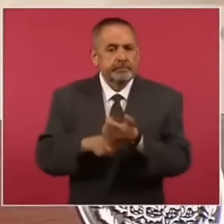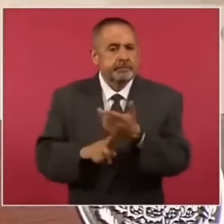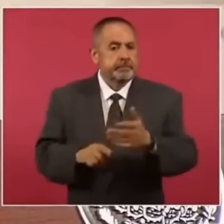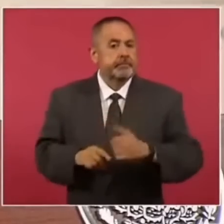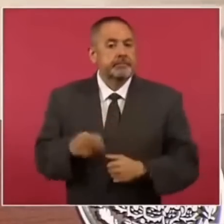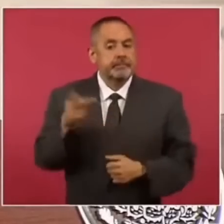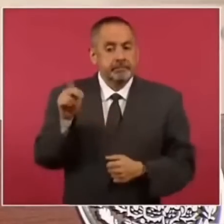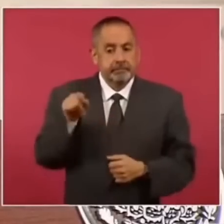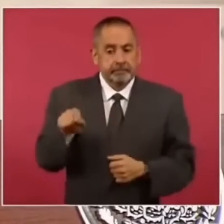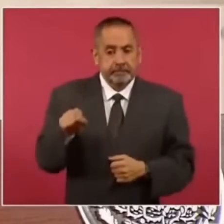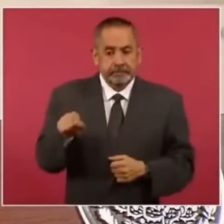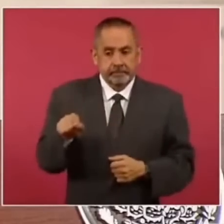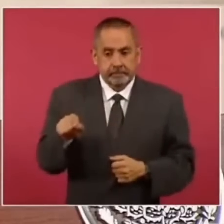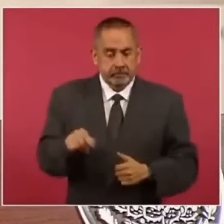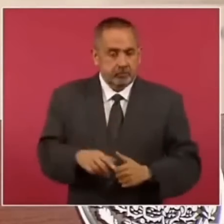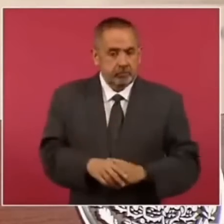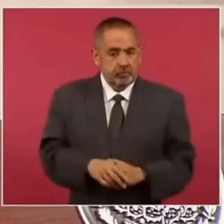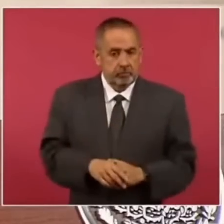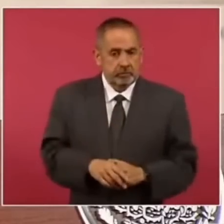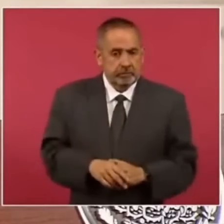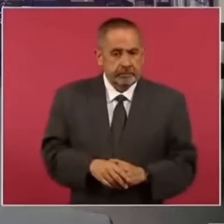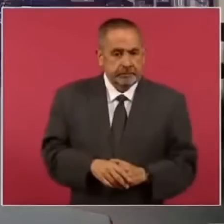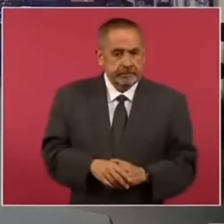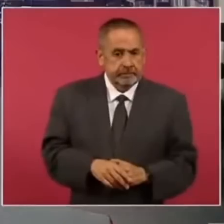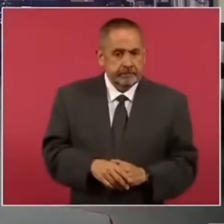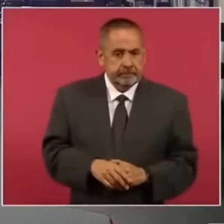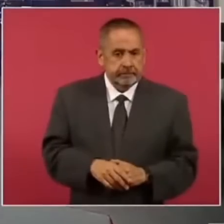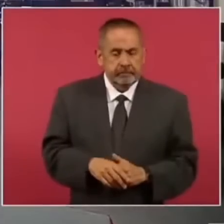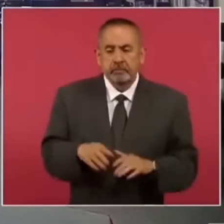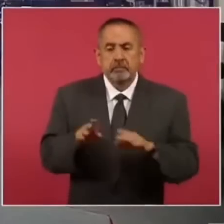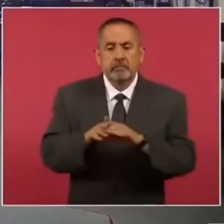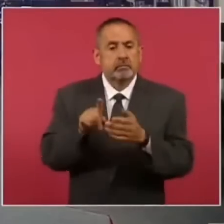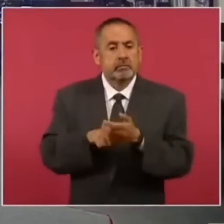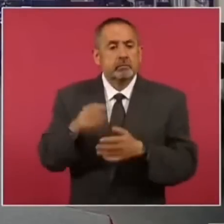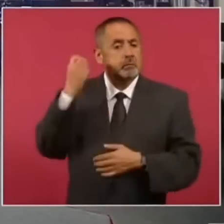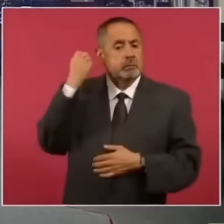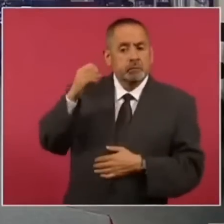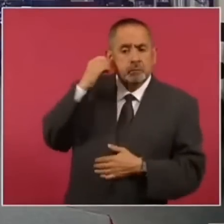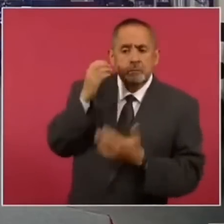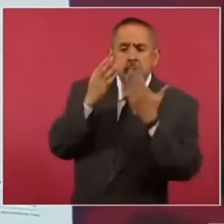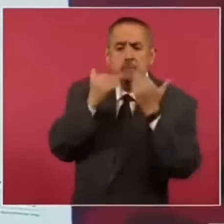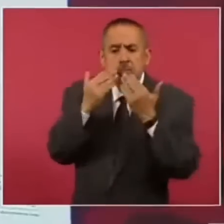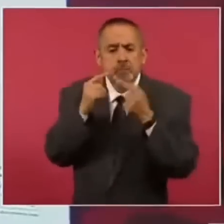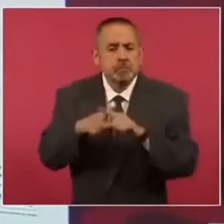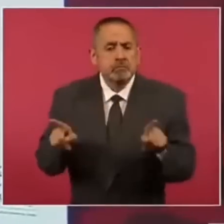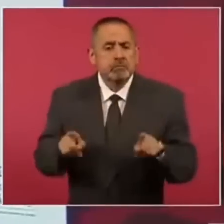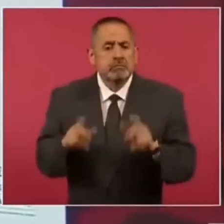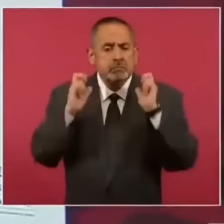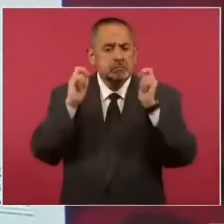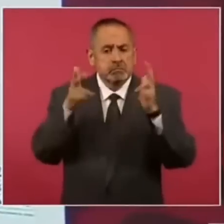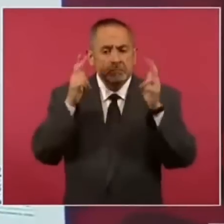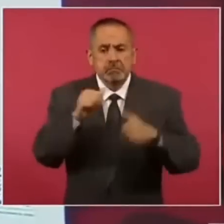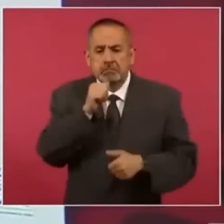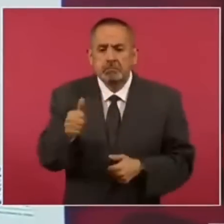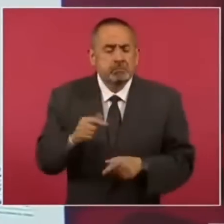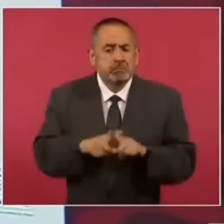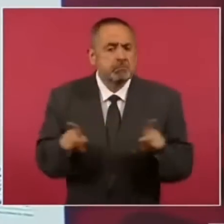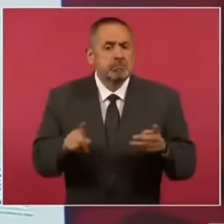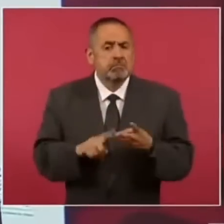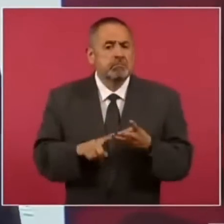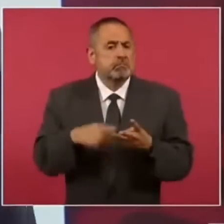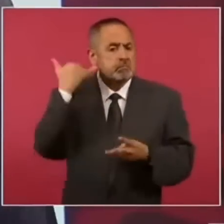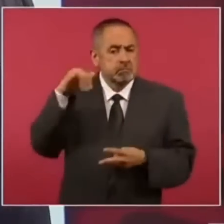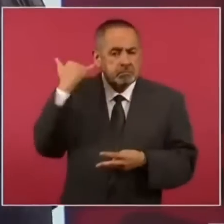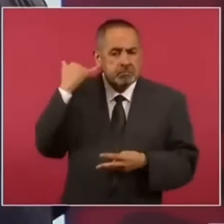Pero esto, por ejemplo, no se tiene en Oaxaca, no se tiene en Chiapas, no se